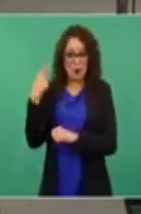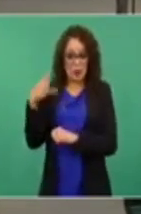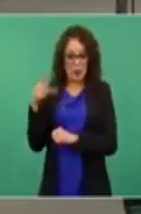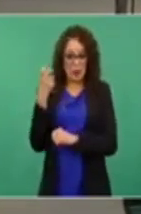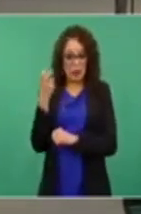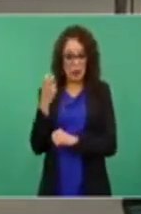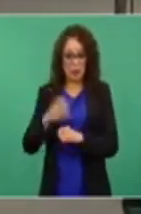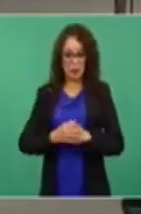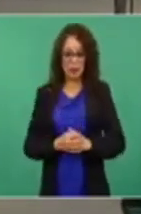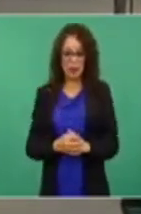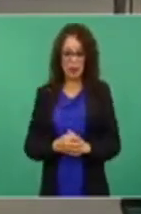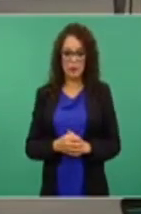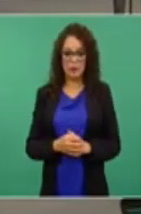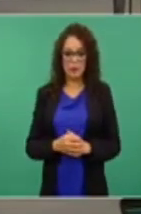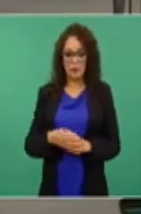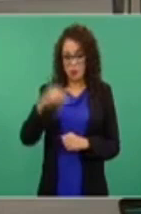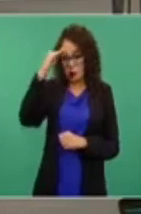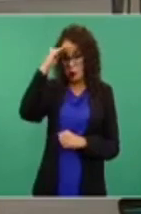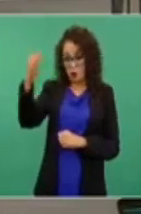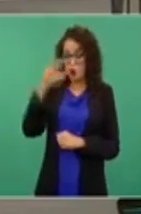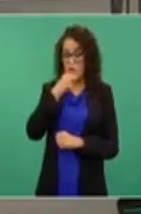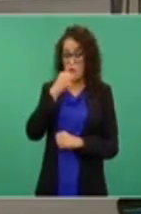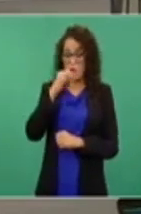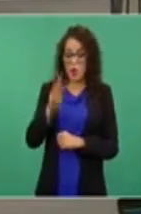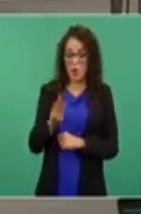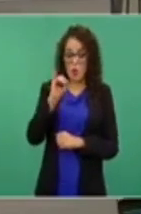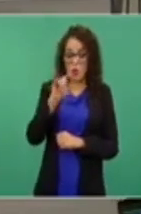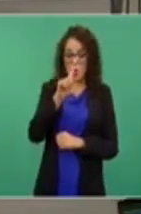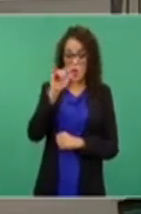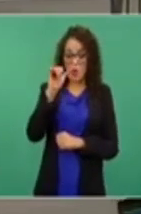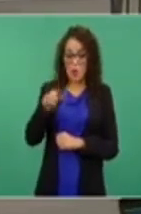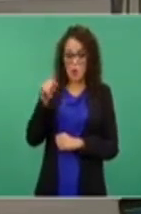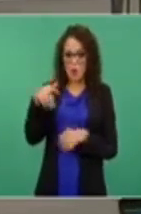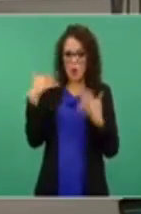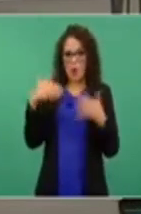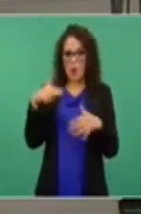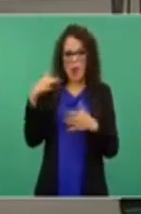Es muy famoso el señor William Randolph.